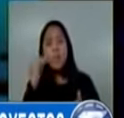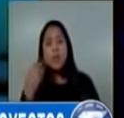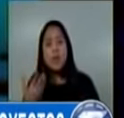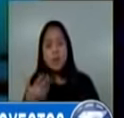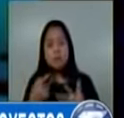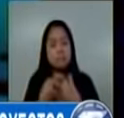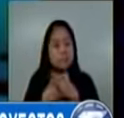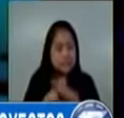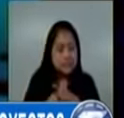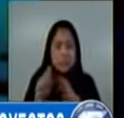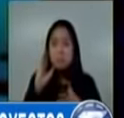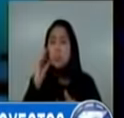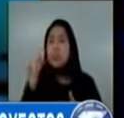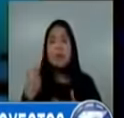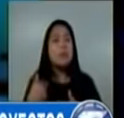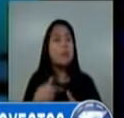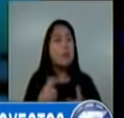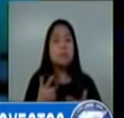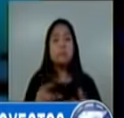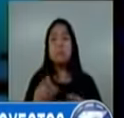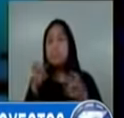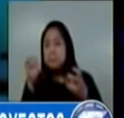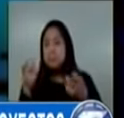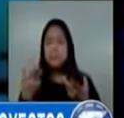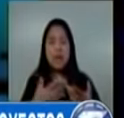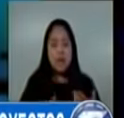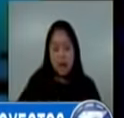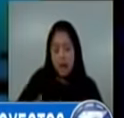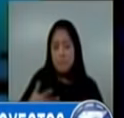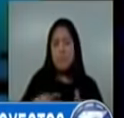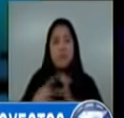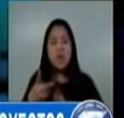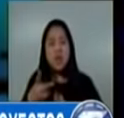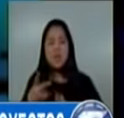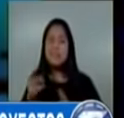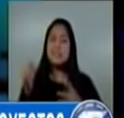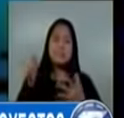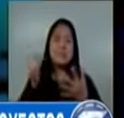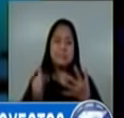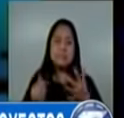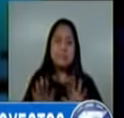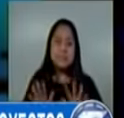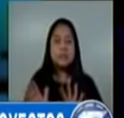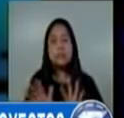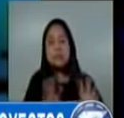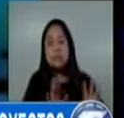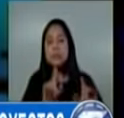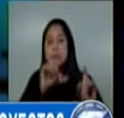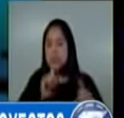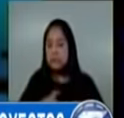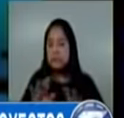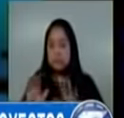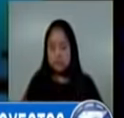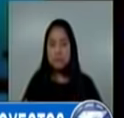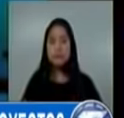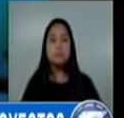su familia y su tierra por hambre o por violencia al verse obligado a